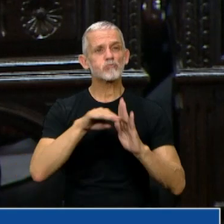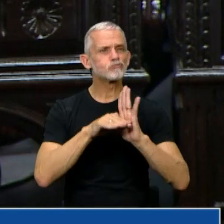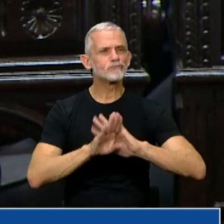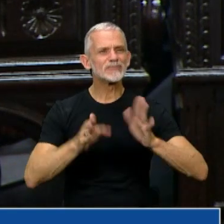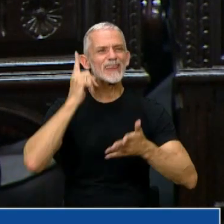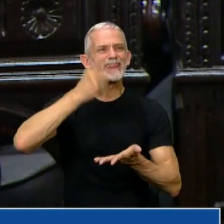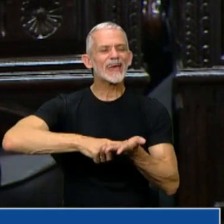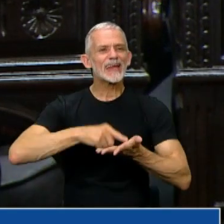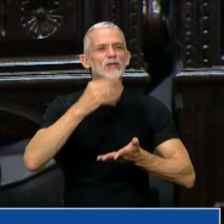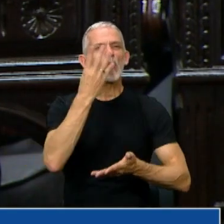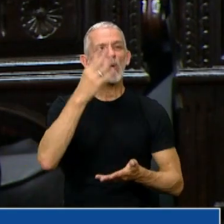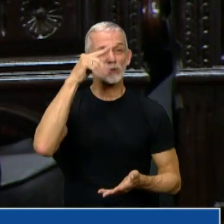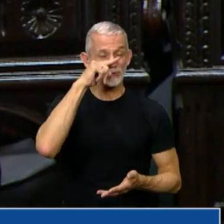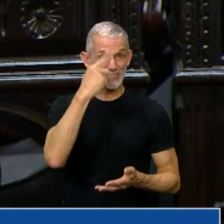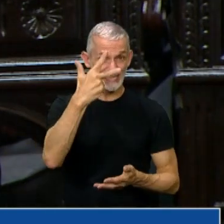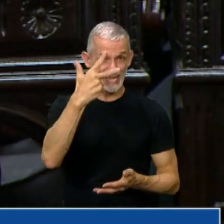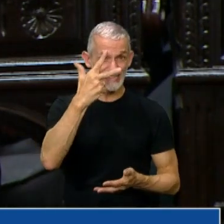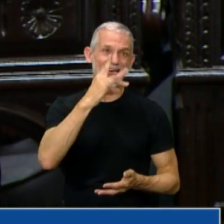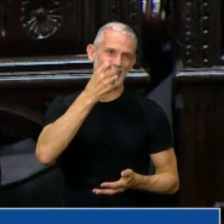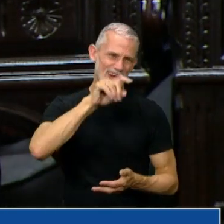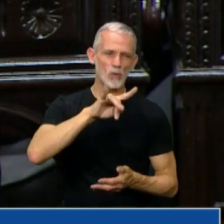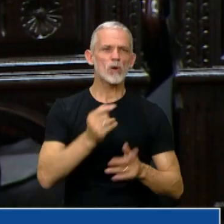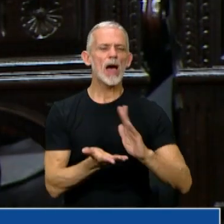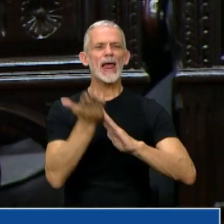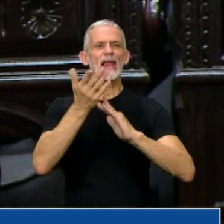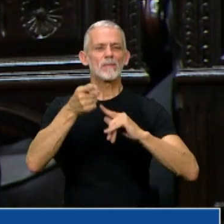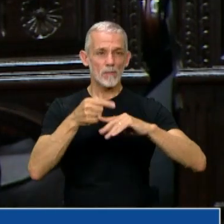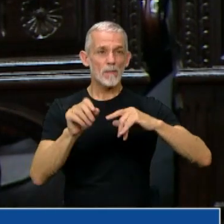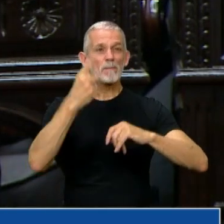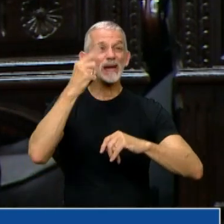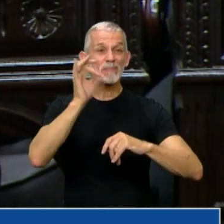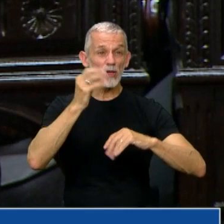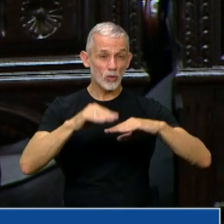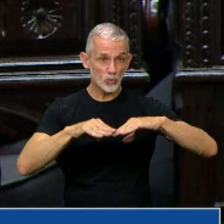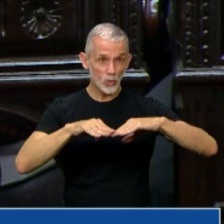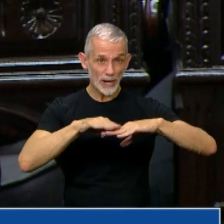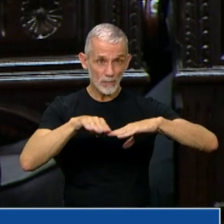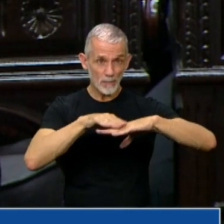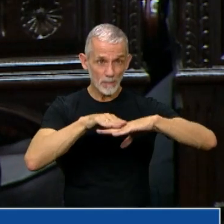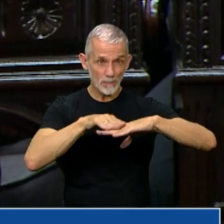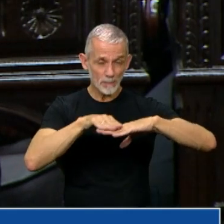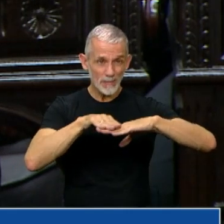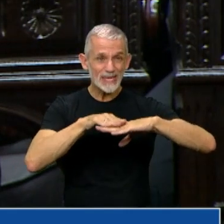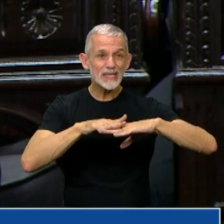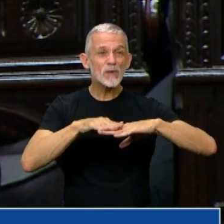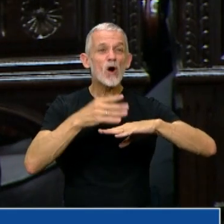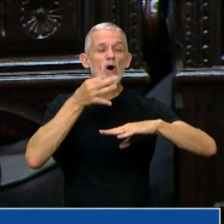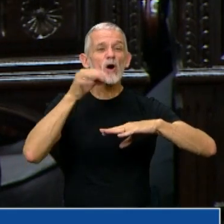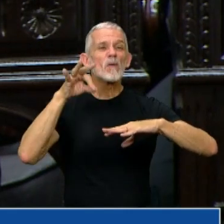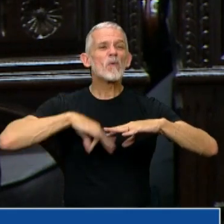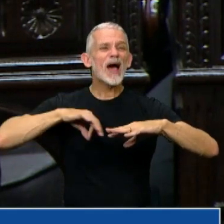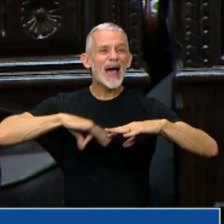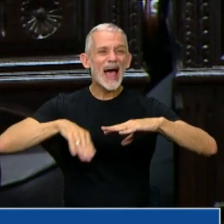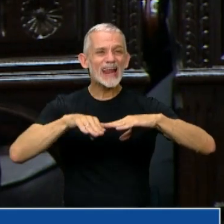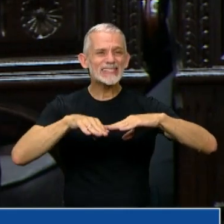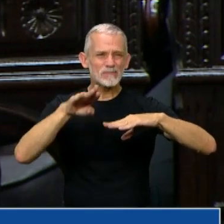según el decreto 473, elevar a partir del 1 de octubre el piso de ganancias